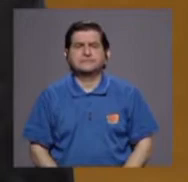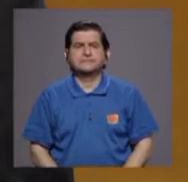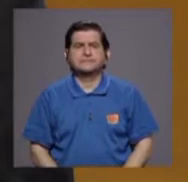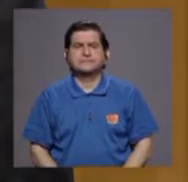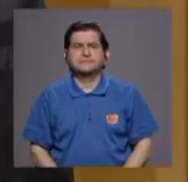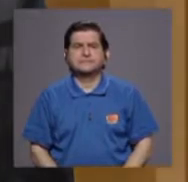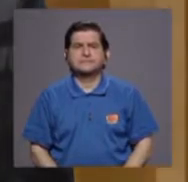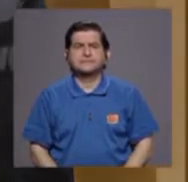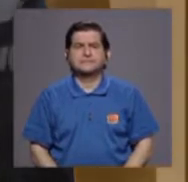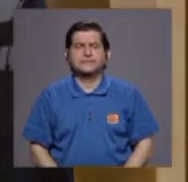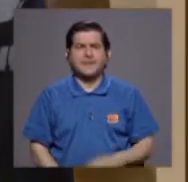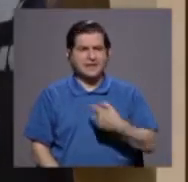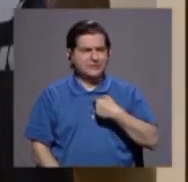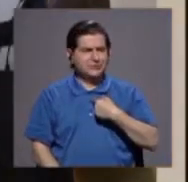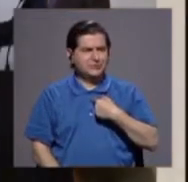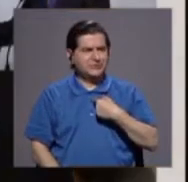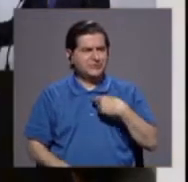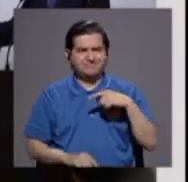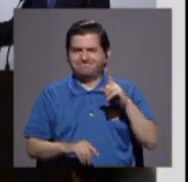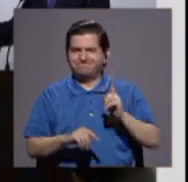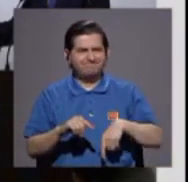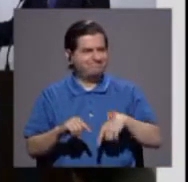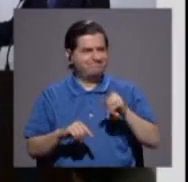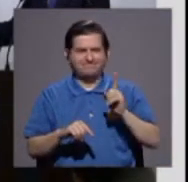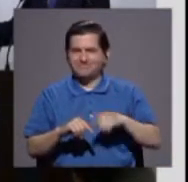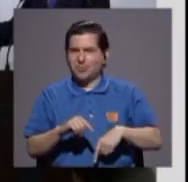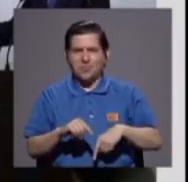Mire, no podría